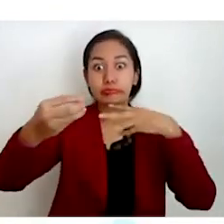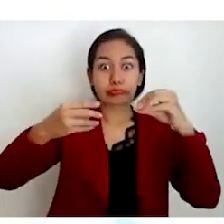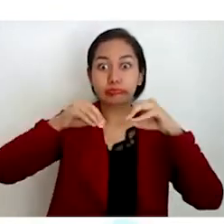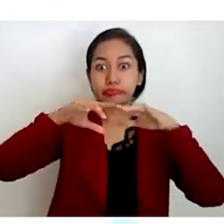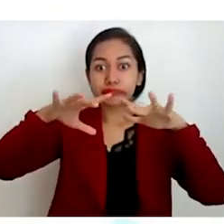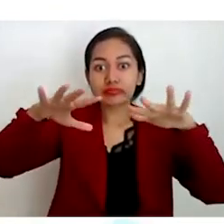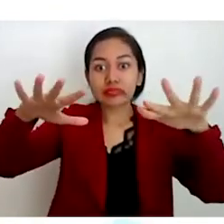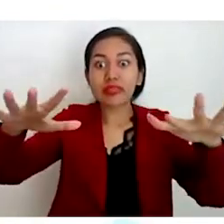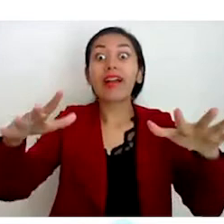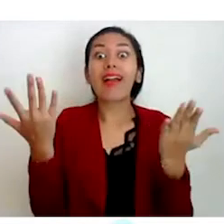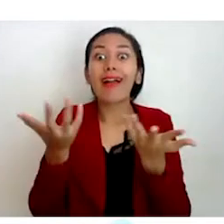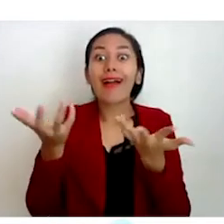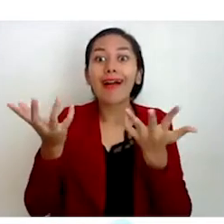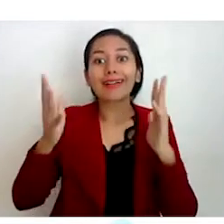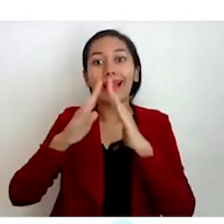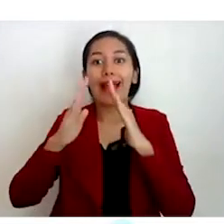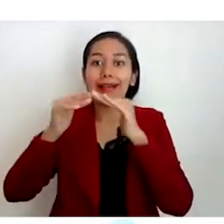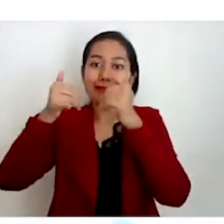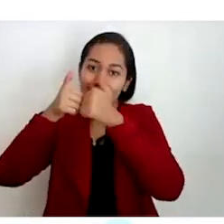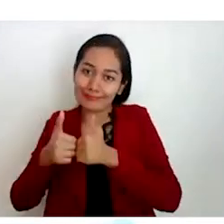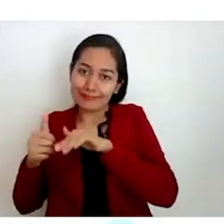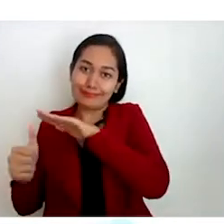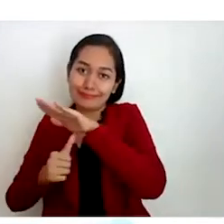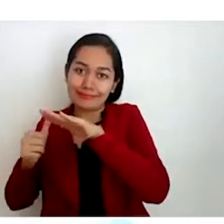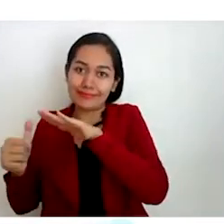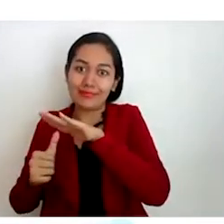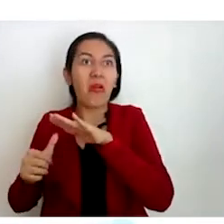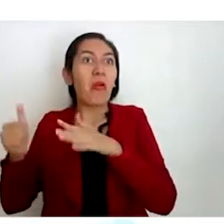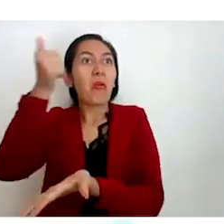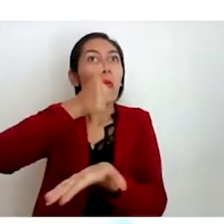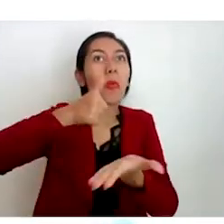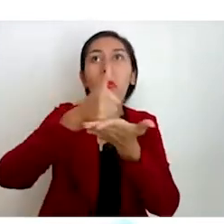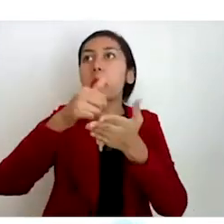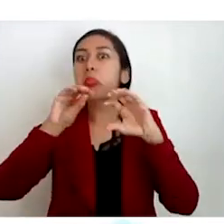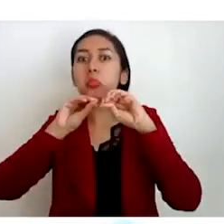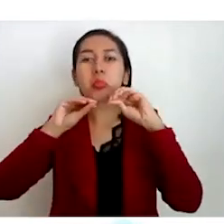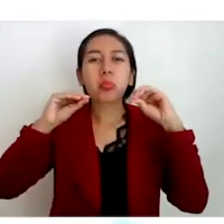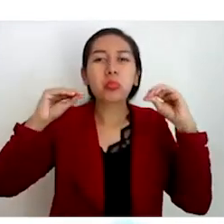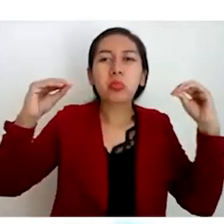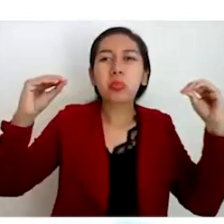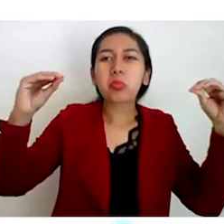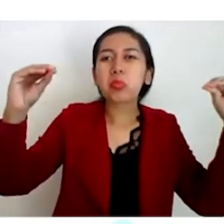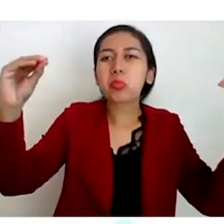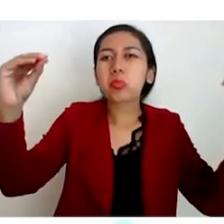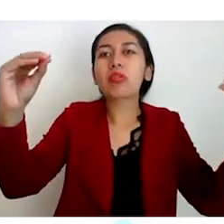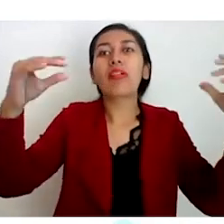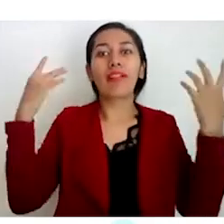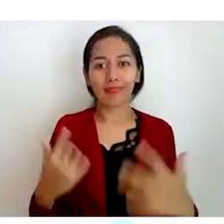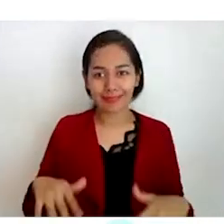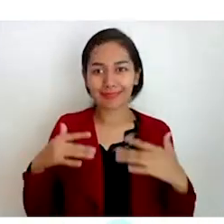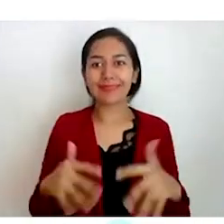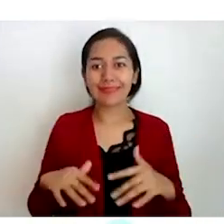tiene que resguardarse en cuarentena. Y bueno, pues les dejo hasta aquí